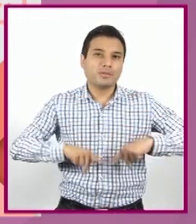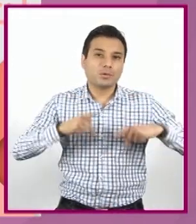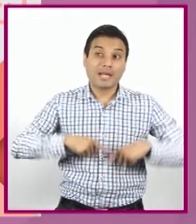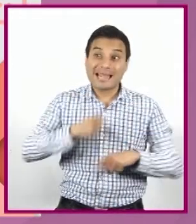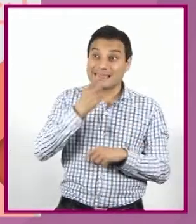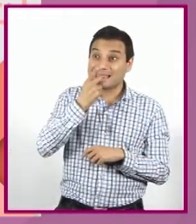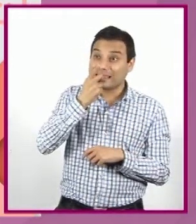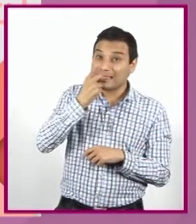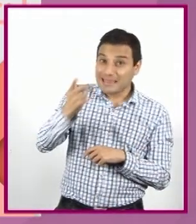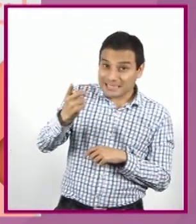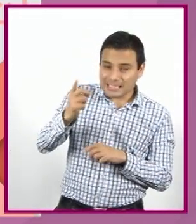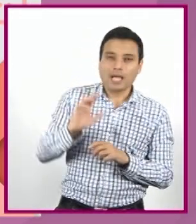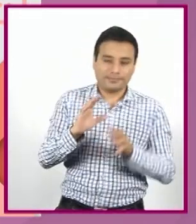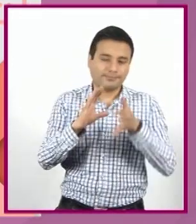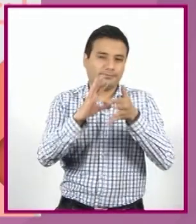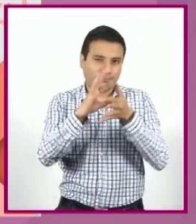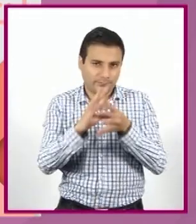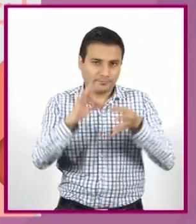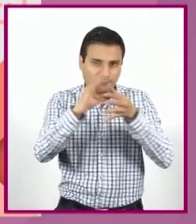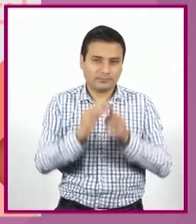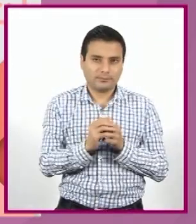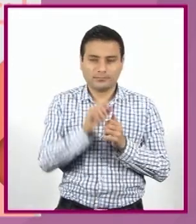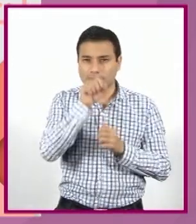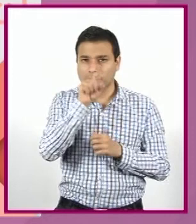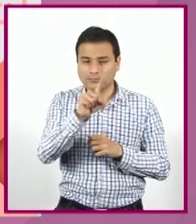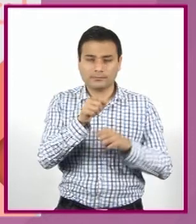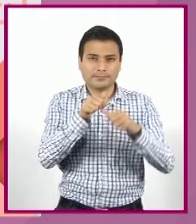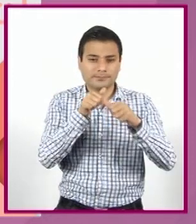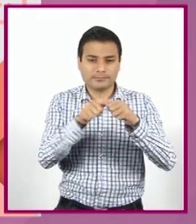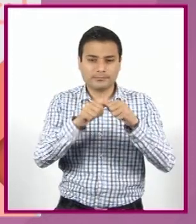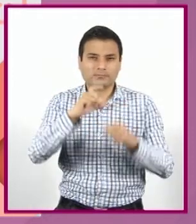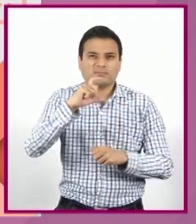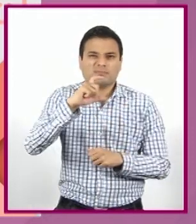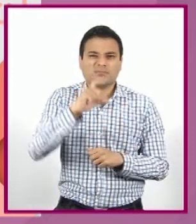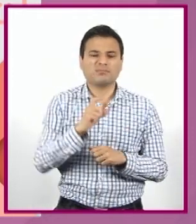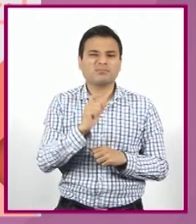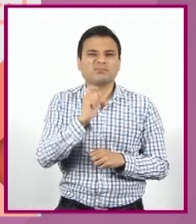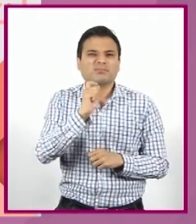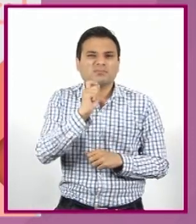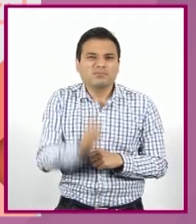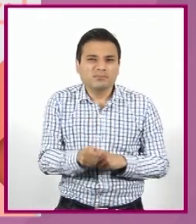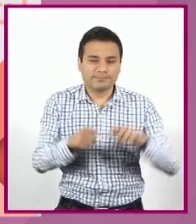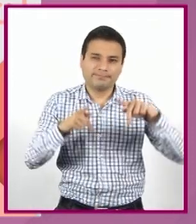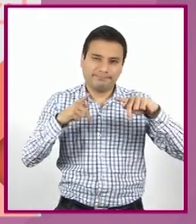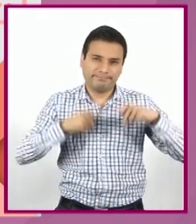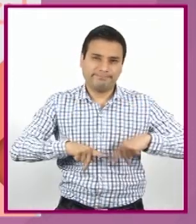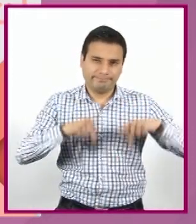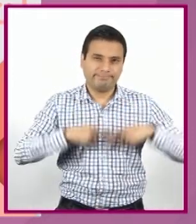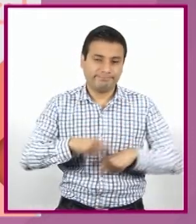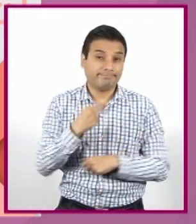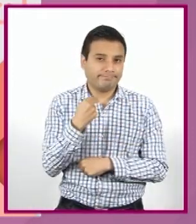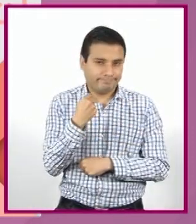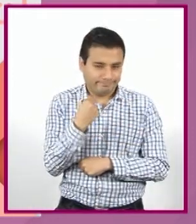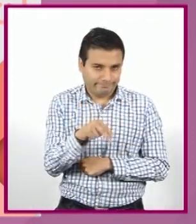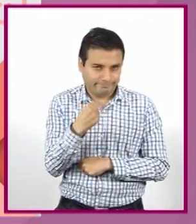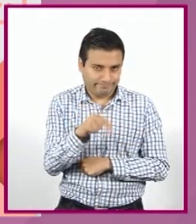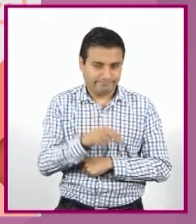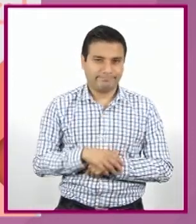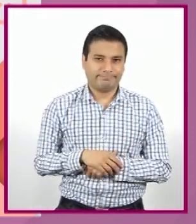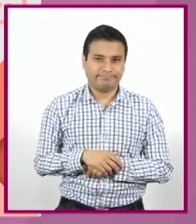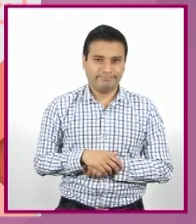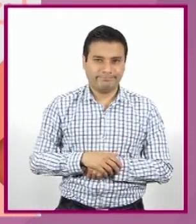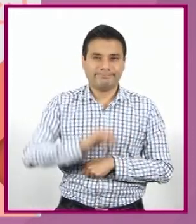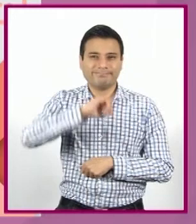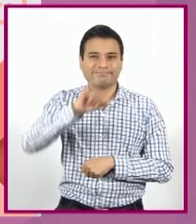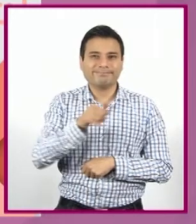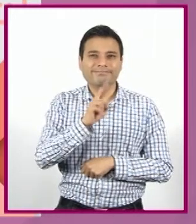persona. Se utiliza letra mayúscula para referirse a un nombre personal, en este caso,